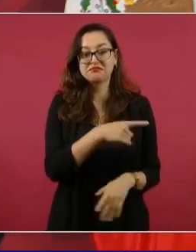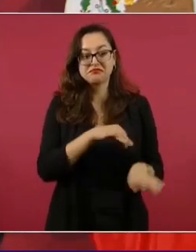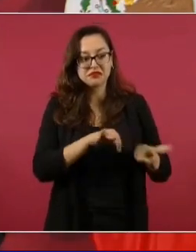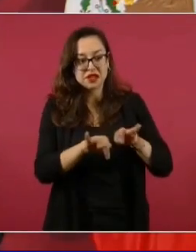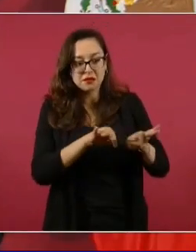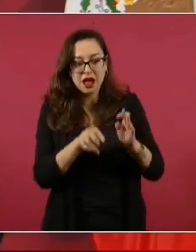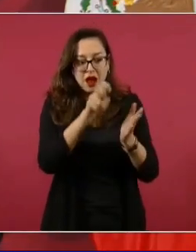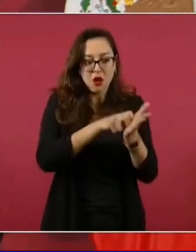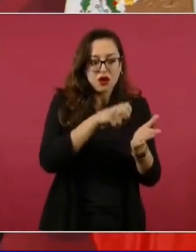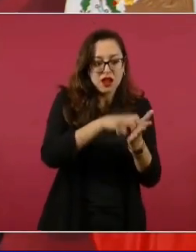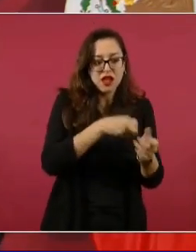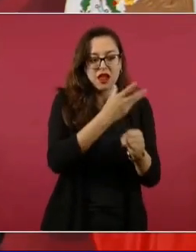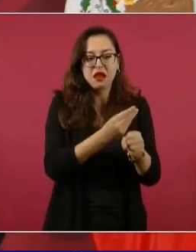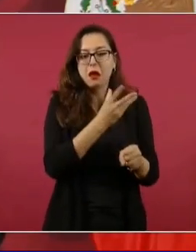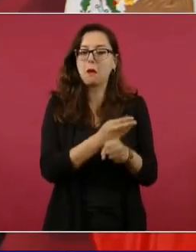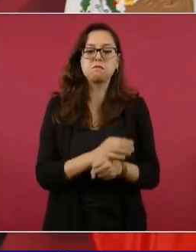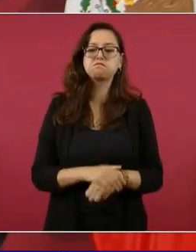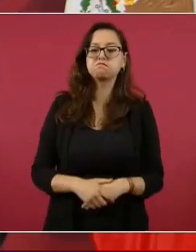Nada,